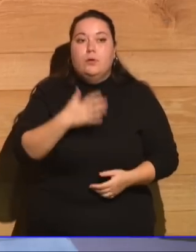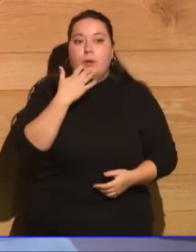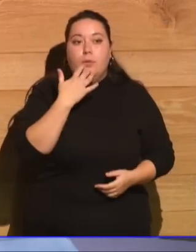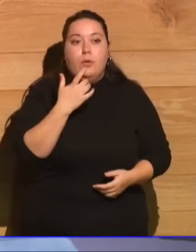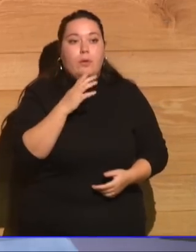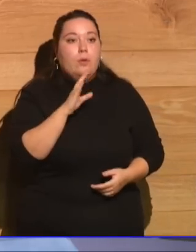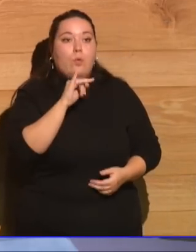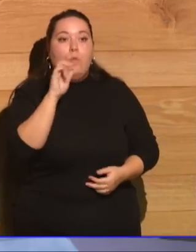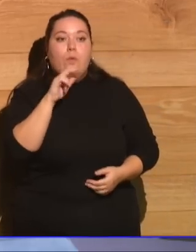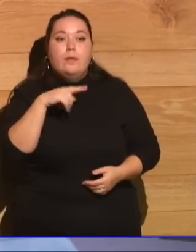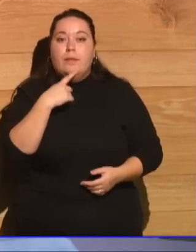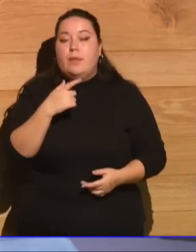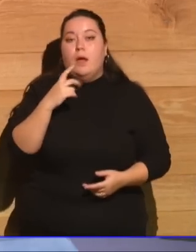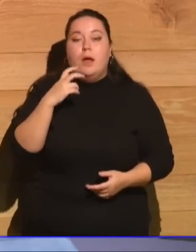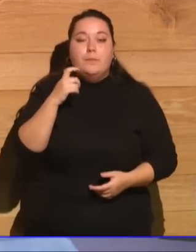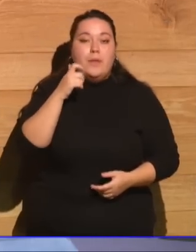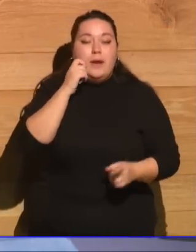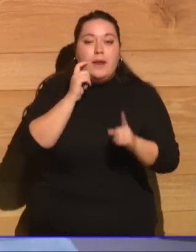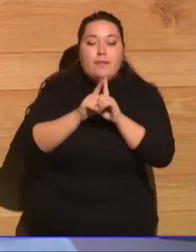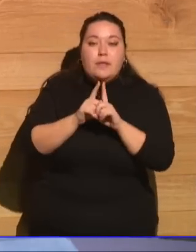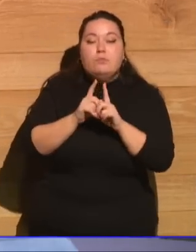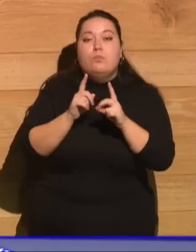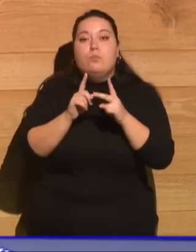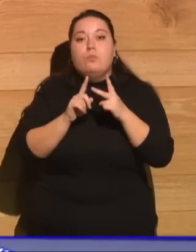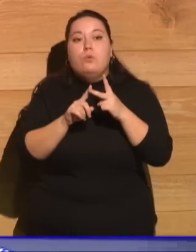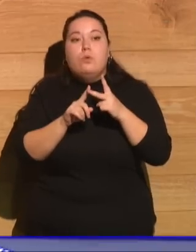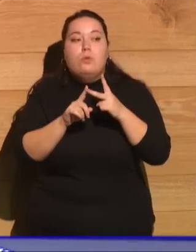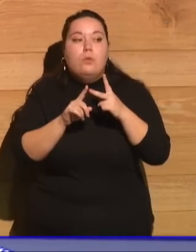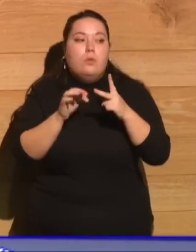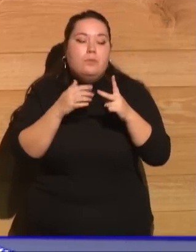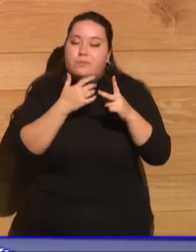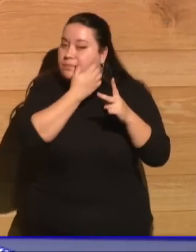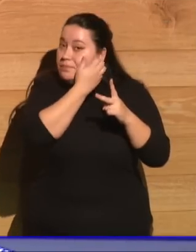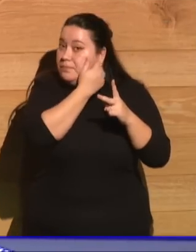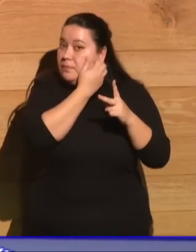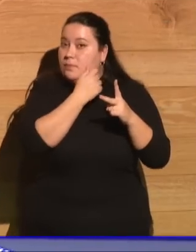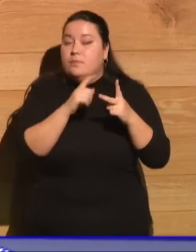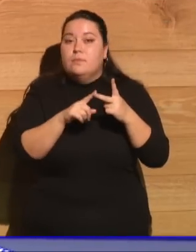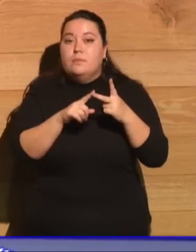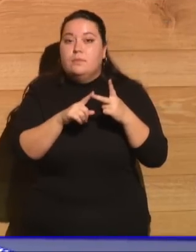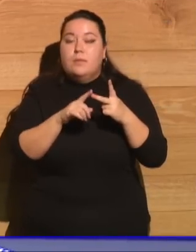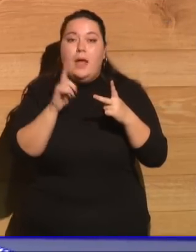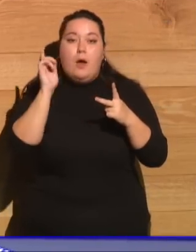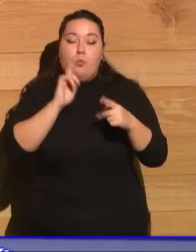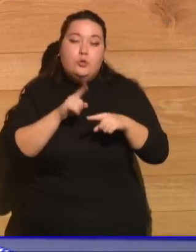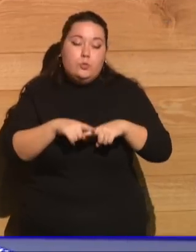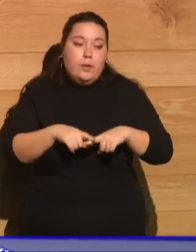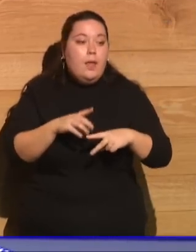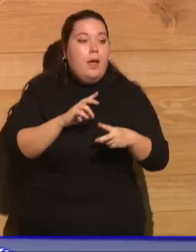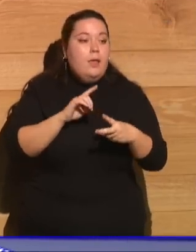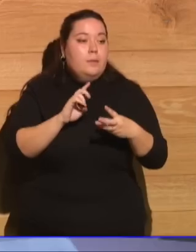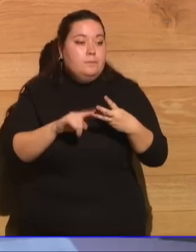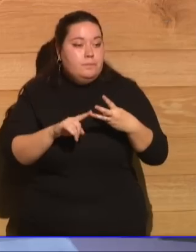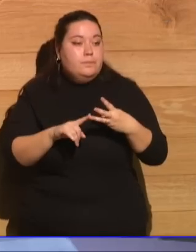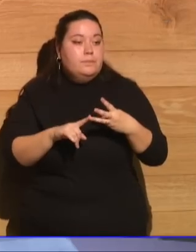nos decía antes Juan, con el racismo, con la homosexualidad, con la inmigración, del mismo modo que en Expreso de Medianoche hay ya esas pinceladas